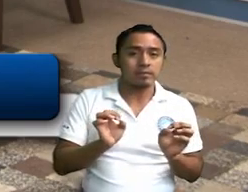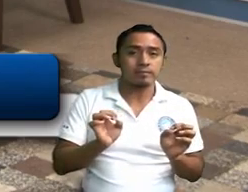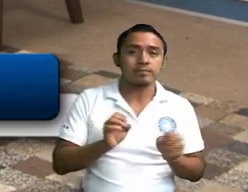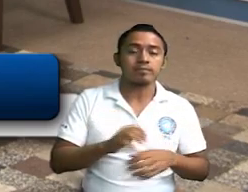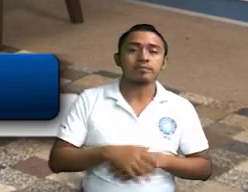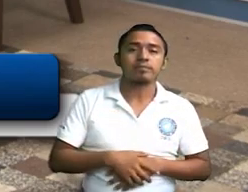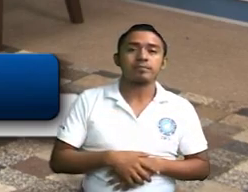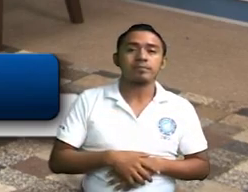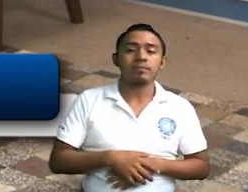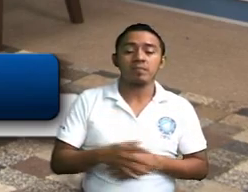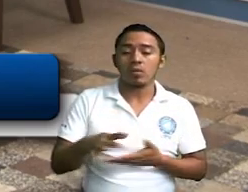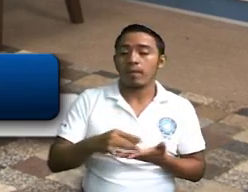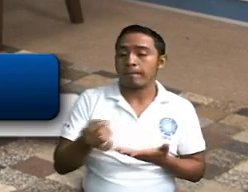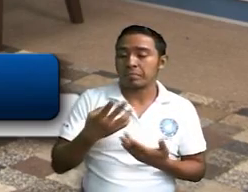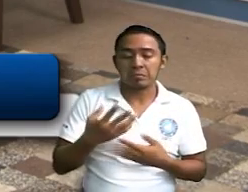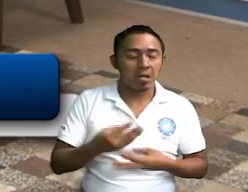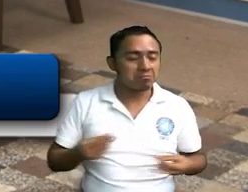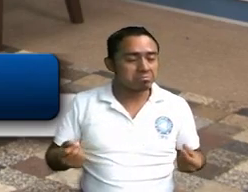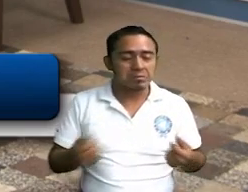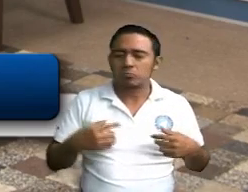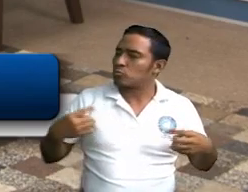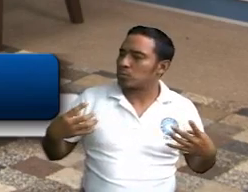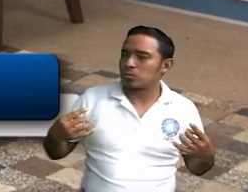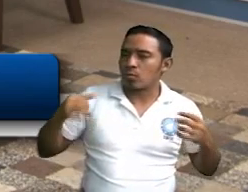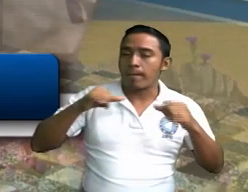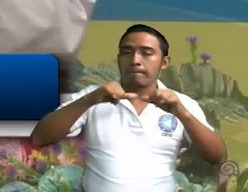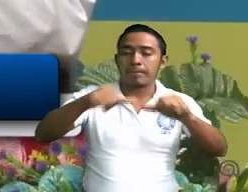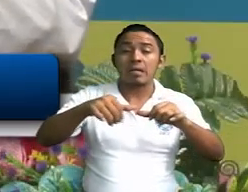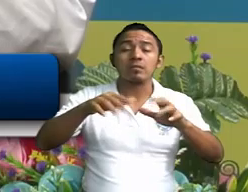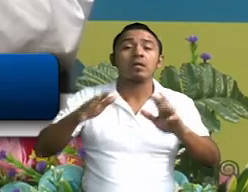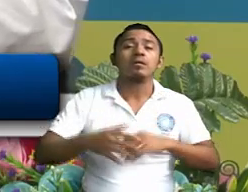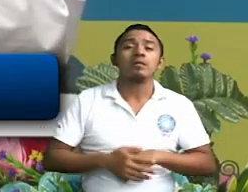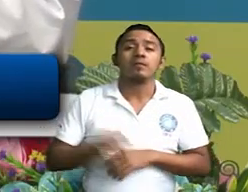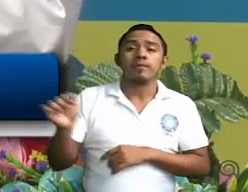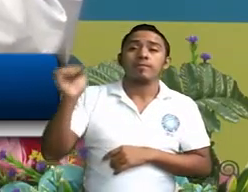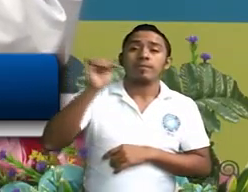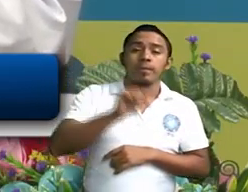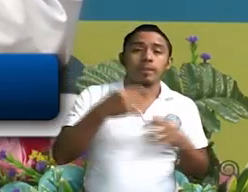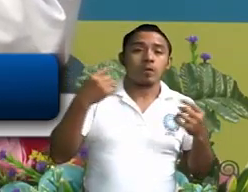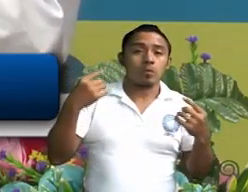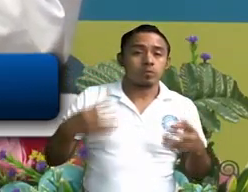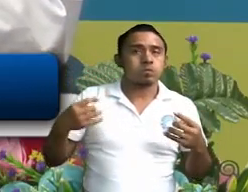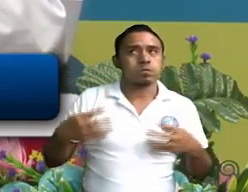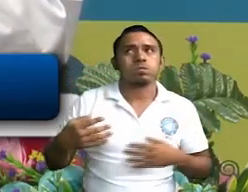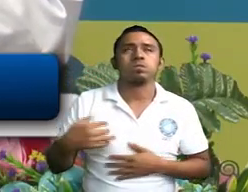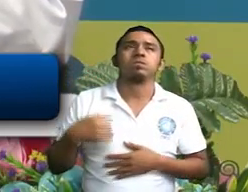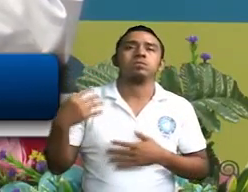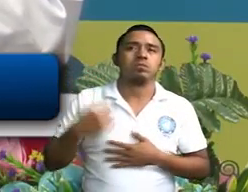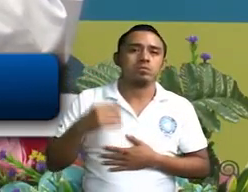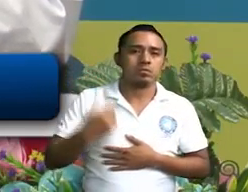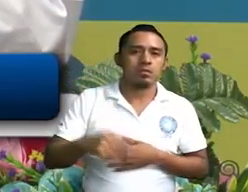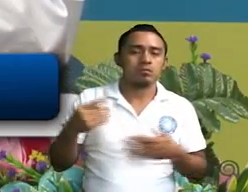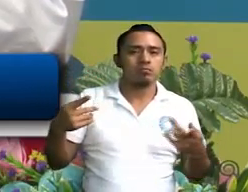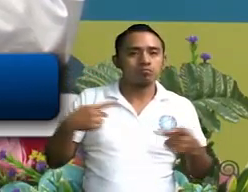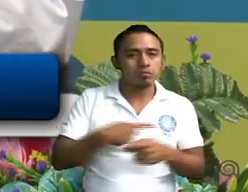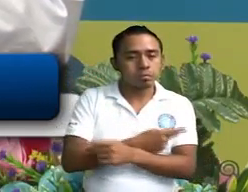dolor. Entonces, el paciente acude a nosotros cuando ya el dolor le comienza a